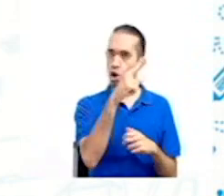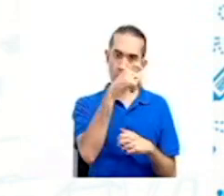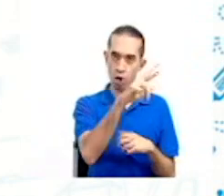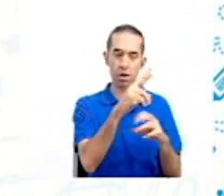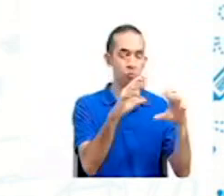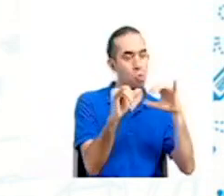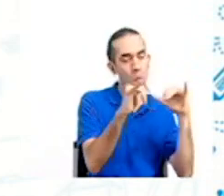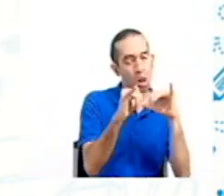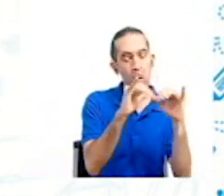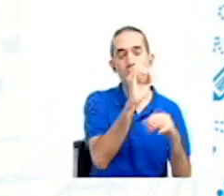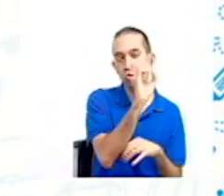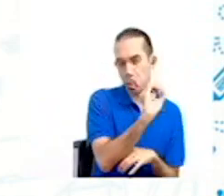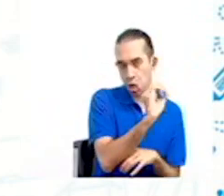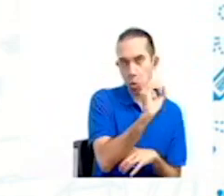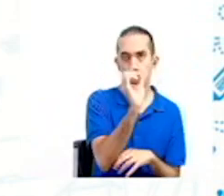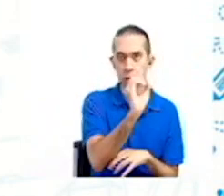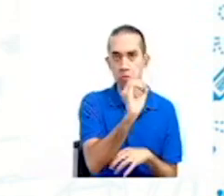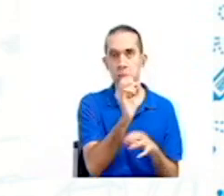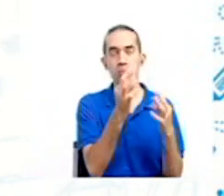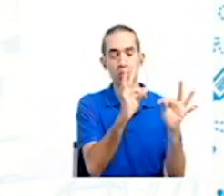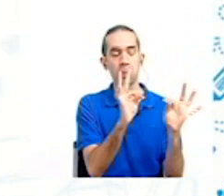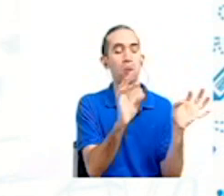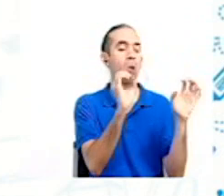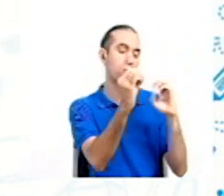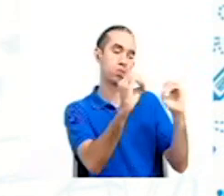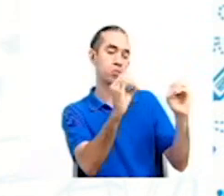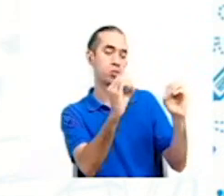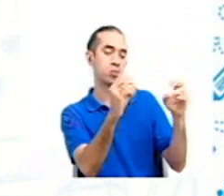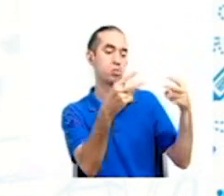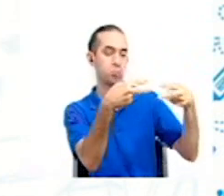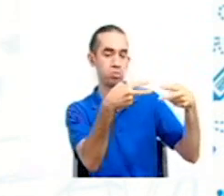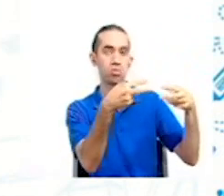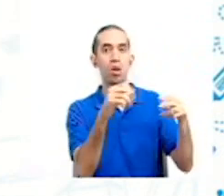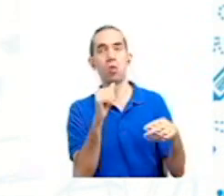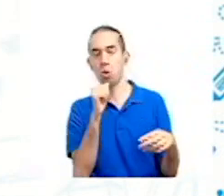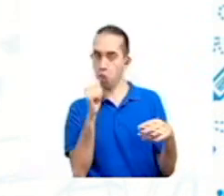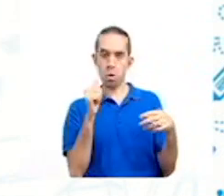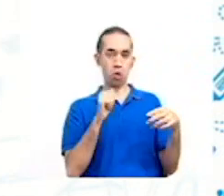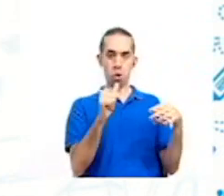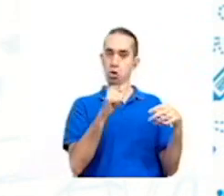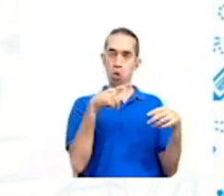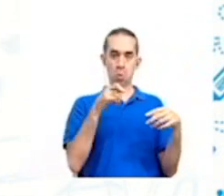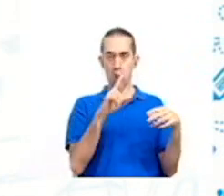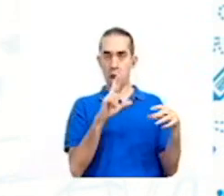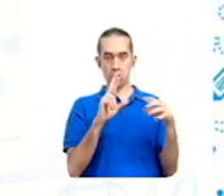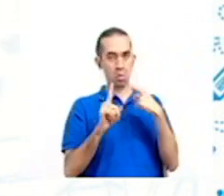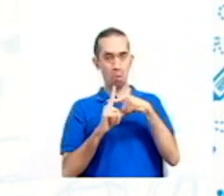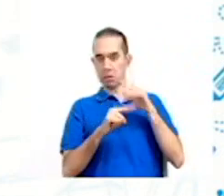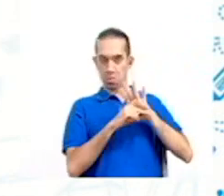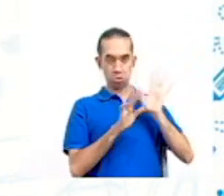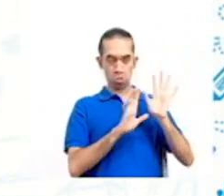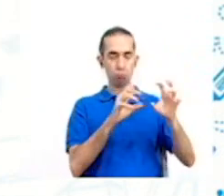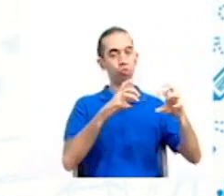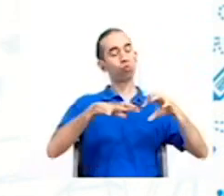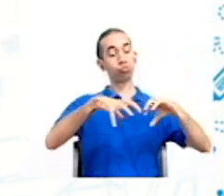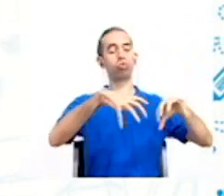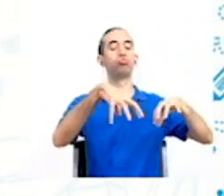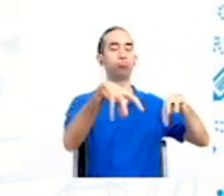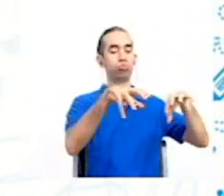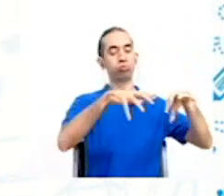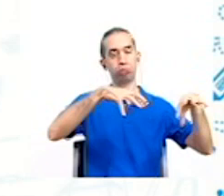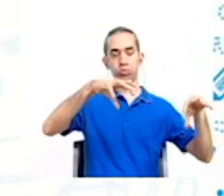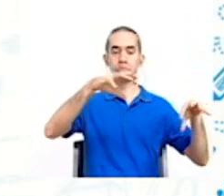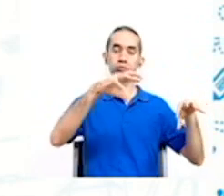el oxígeno es no polar y si yo intento unir el oxígeno a otra molécula no polar, van a ser fuerzas de dispersión. Son fuerzas